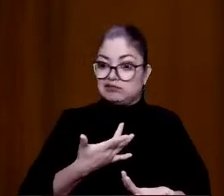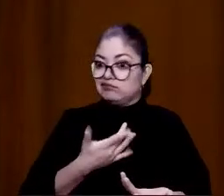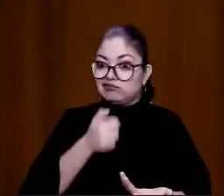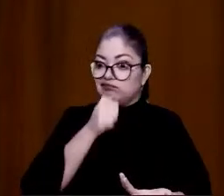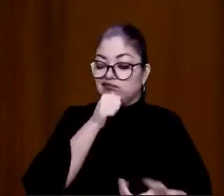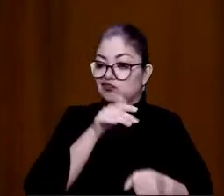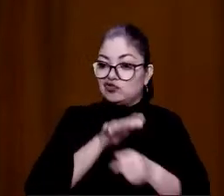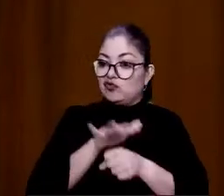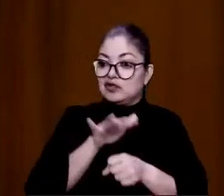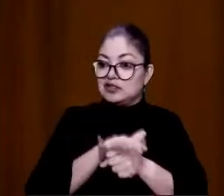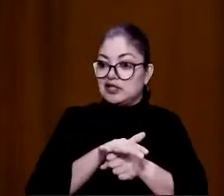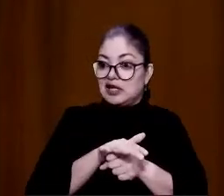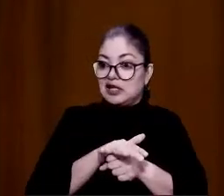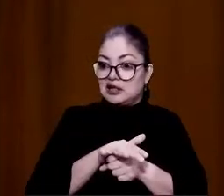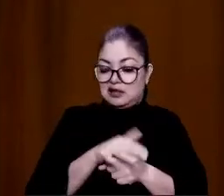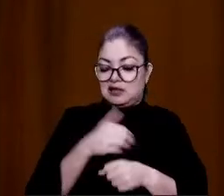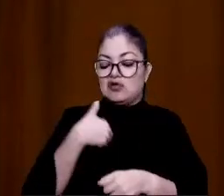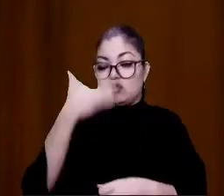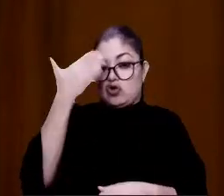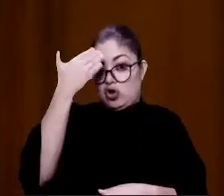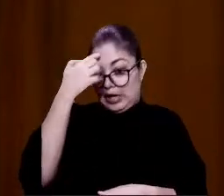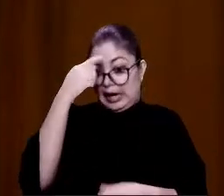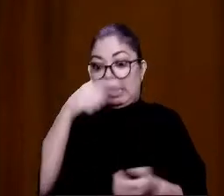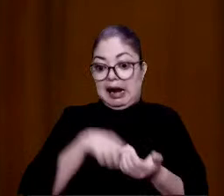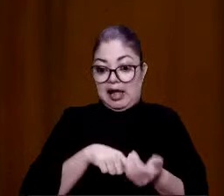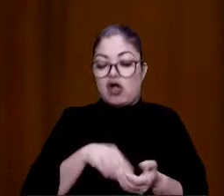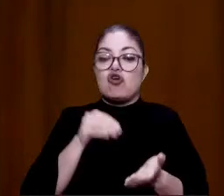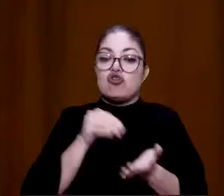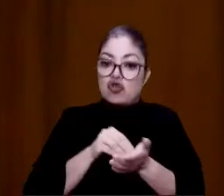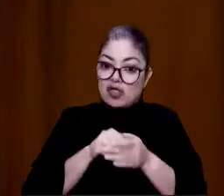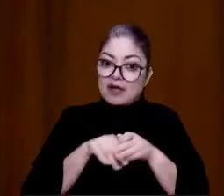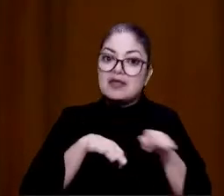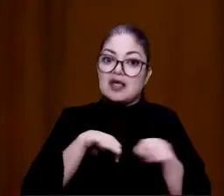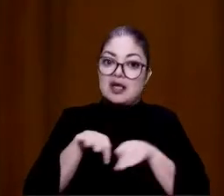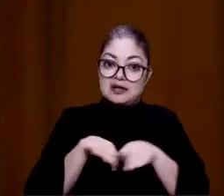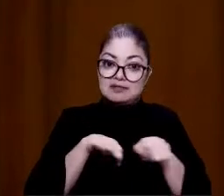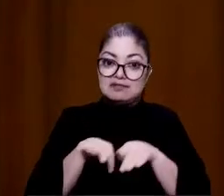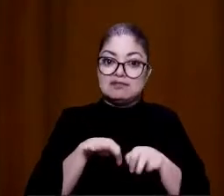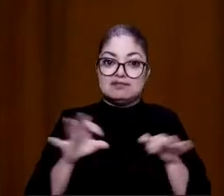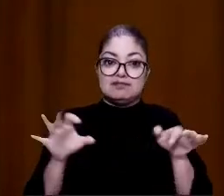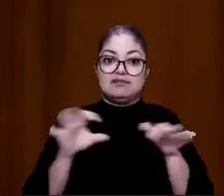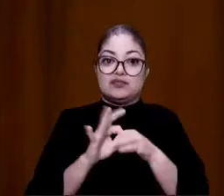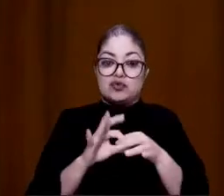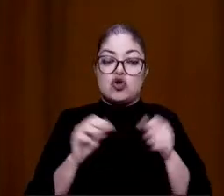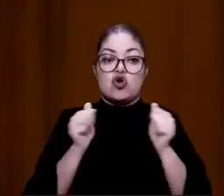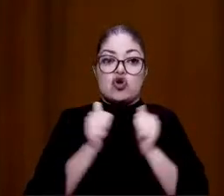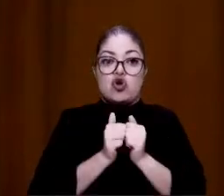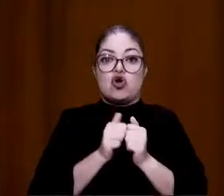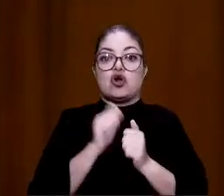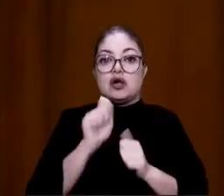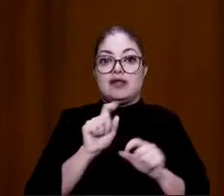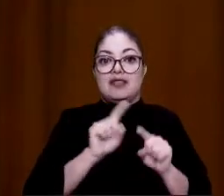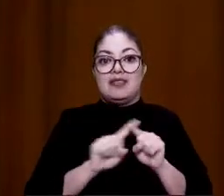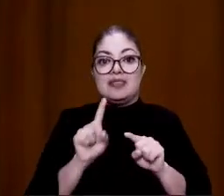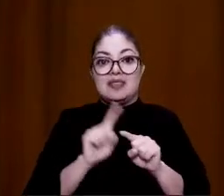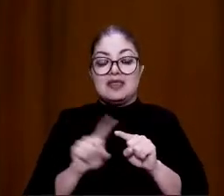creo que vamos en el sentido correcto. Estamos trabajando de manera muy coordinada también con las